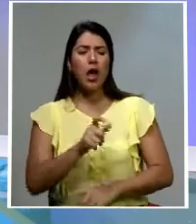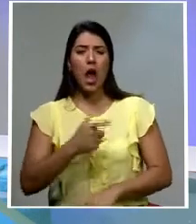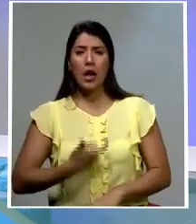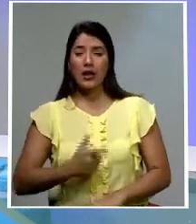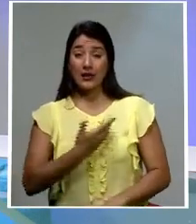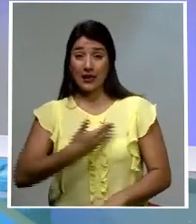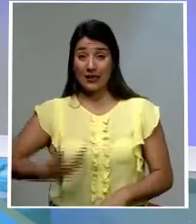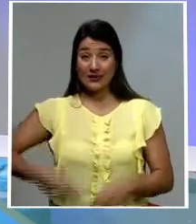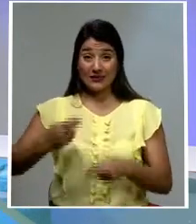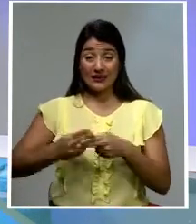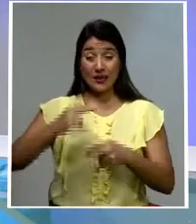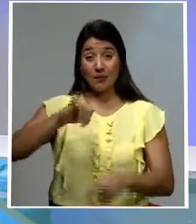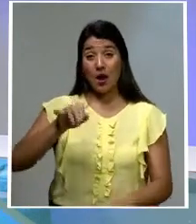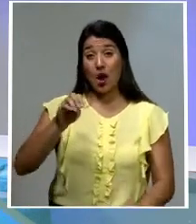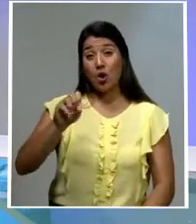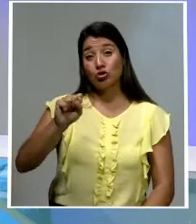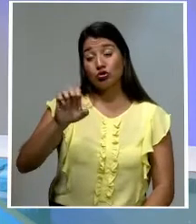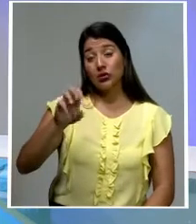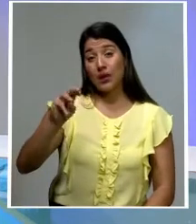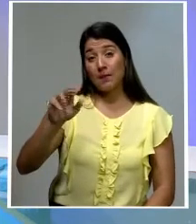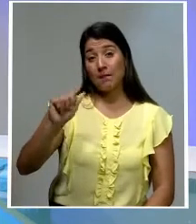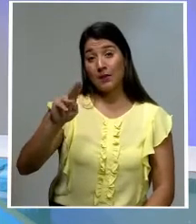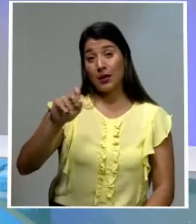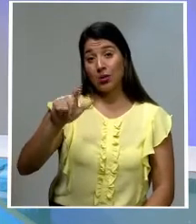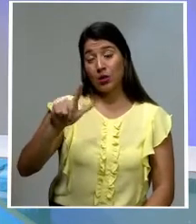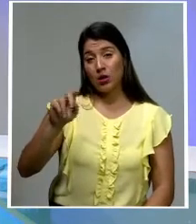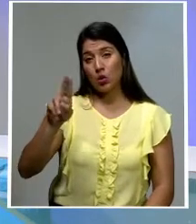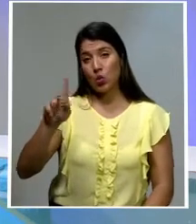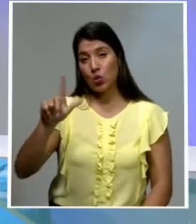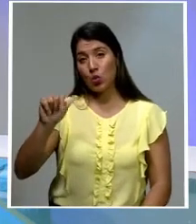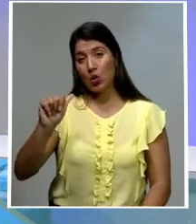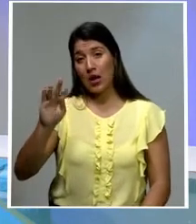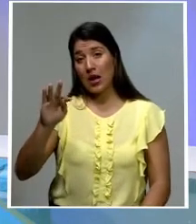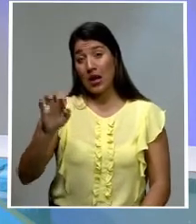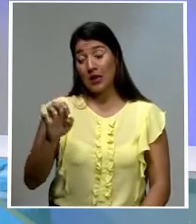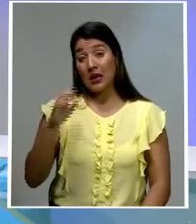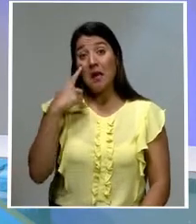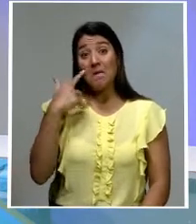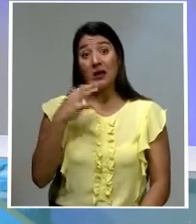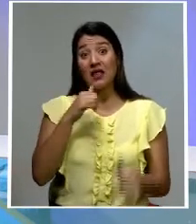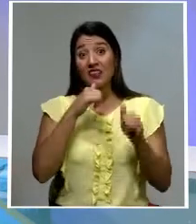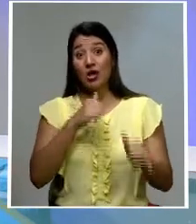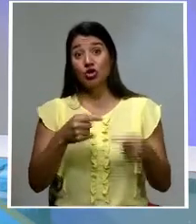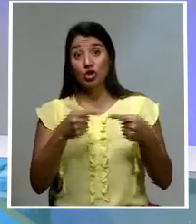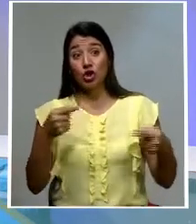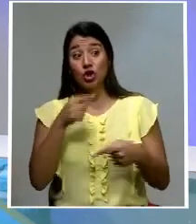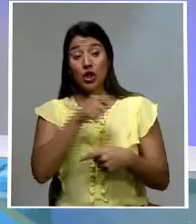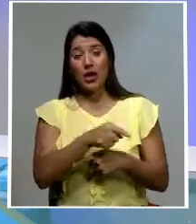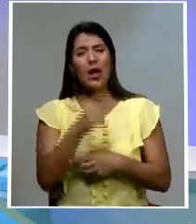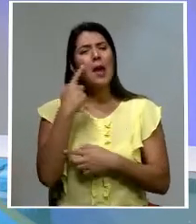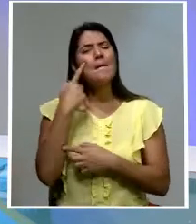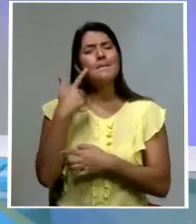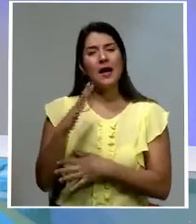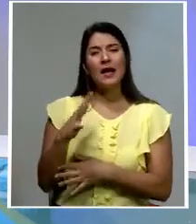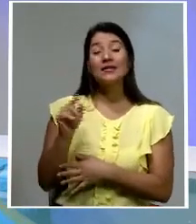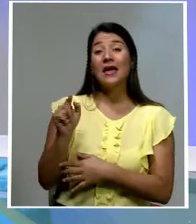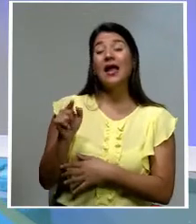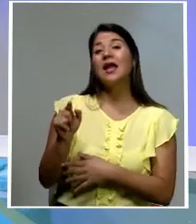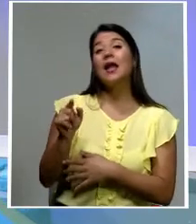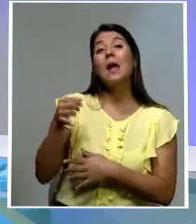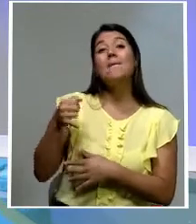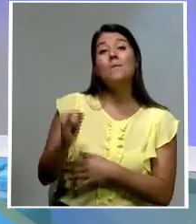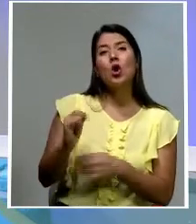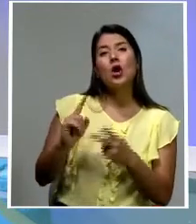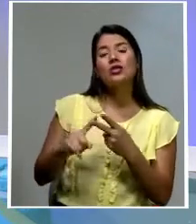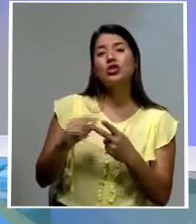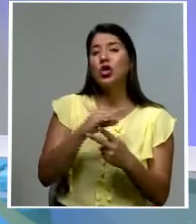Ulate. A él se lo investiga por una denuncia que se interpuso en su contra por los presuntos delitos de violación